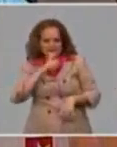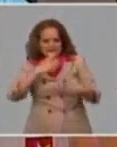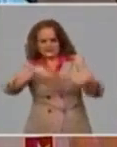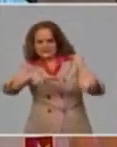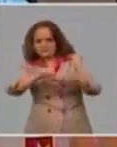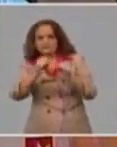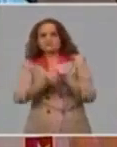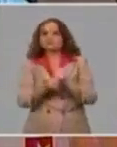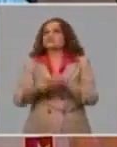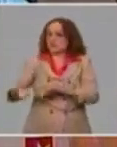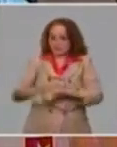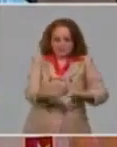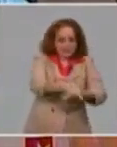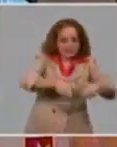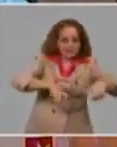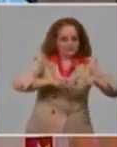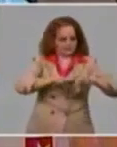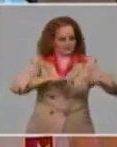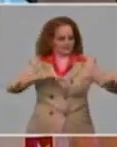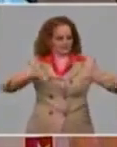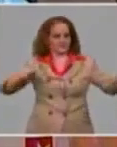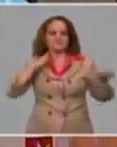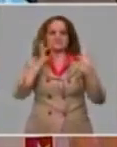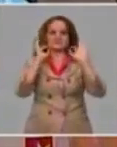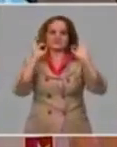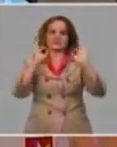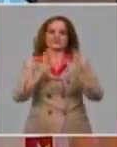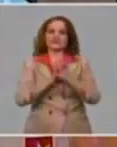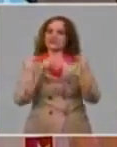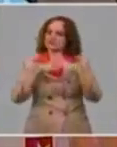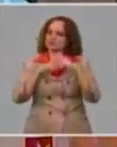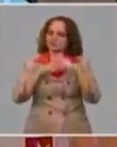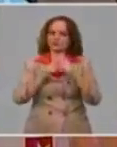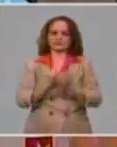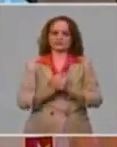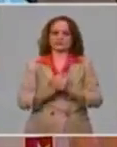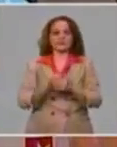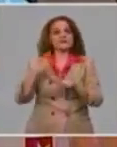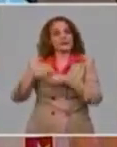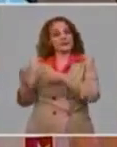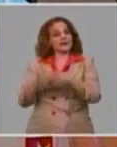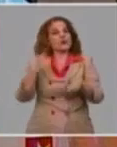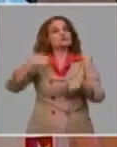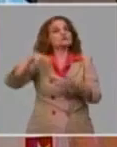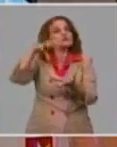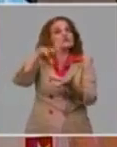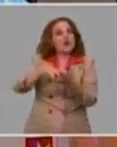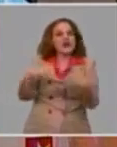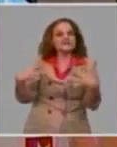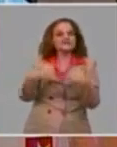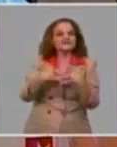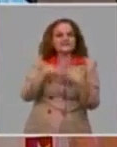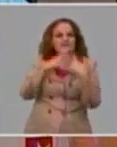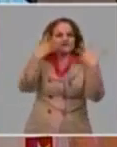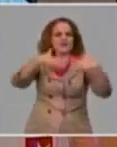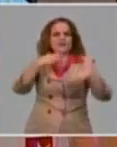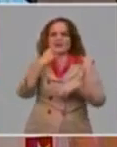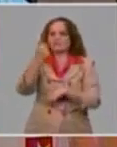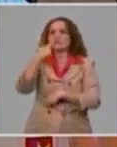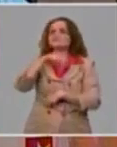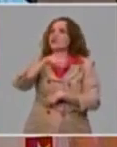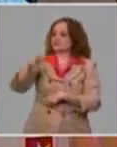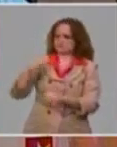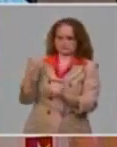Y con Biocuba Pharma, sobre todo, hemos trabajado en dos centros donde estamos concluyendo, están puestas en